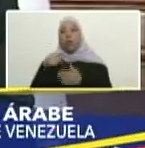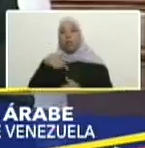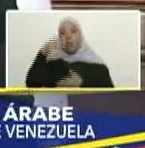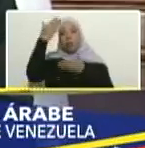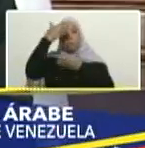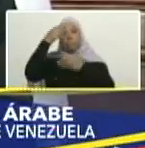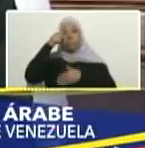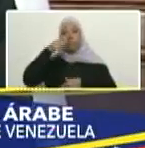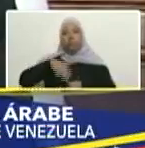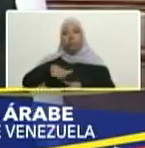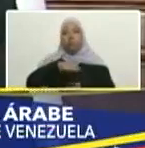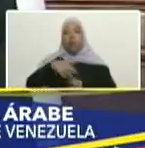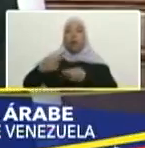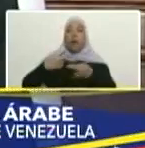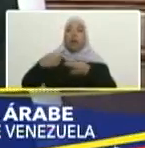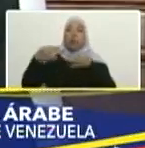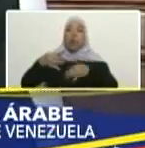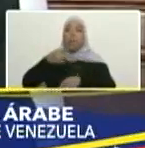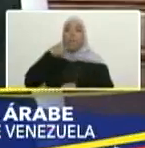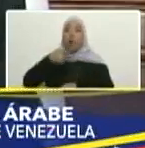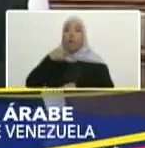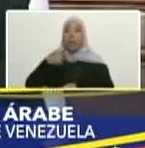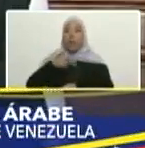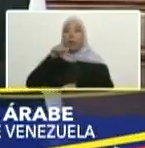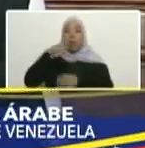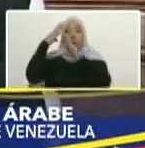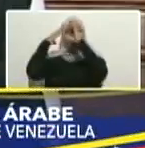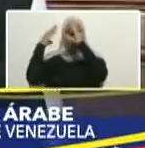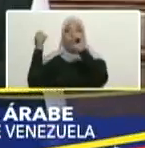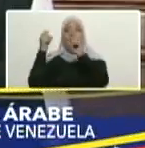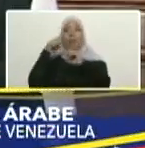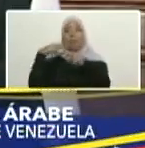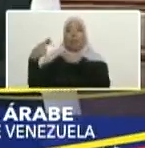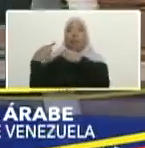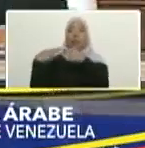a las excelentes relaciones políticas, diplomáticas, humanas que tenemos,